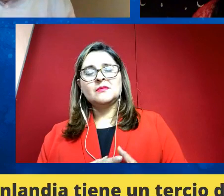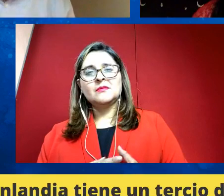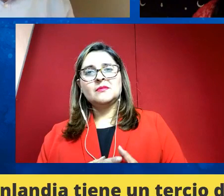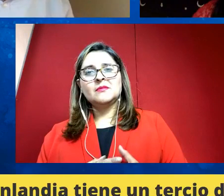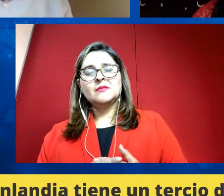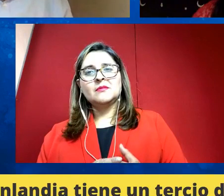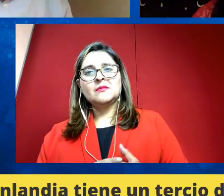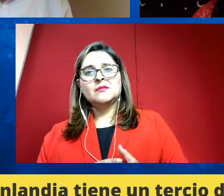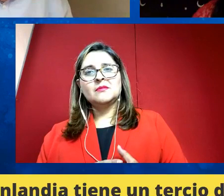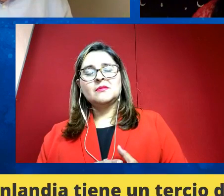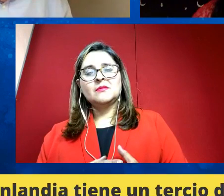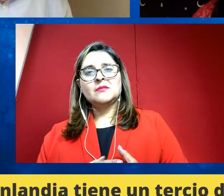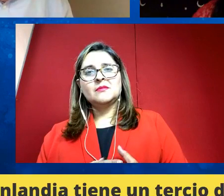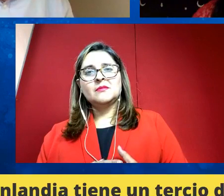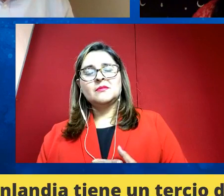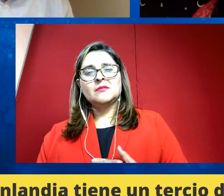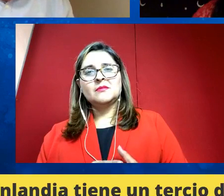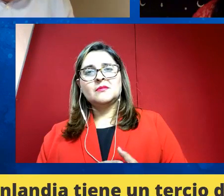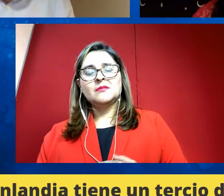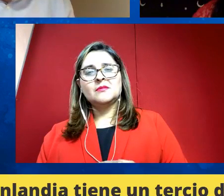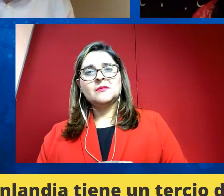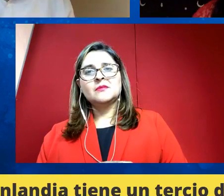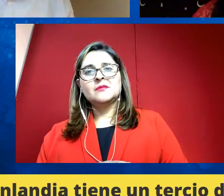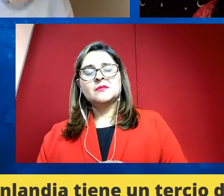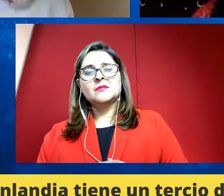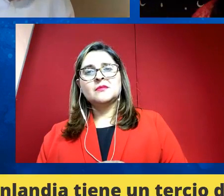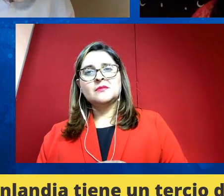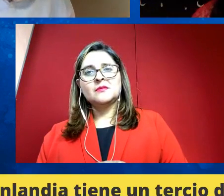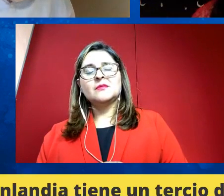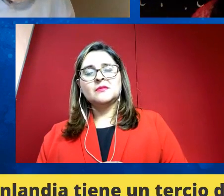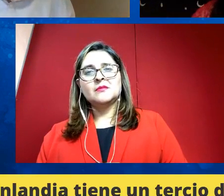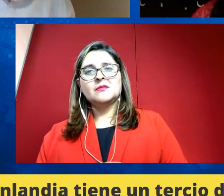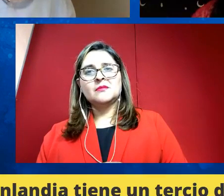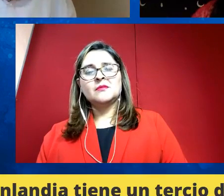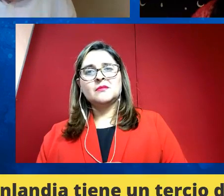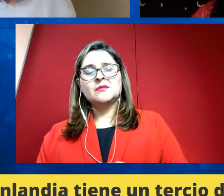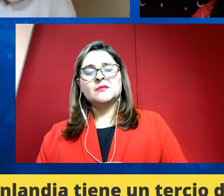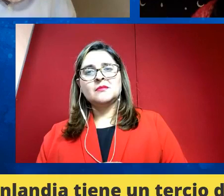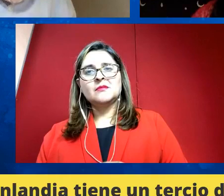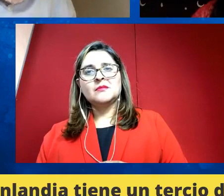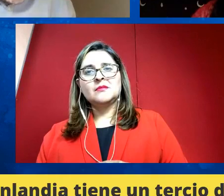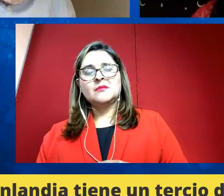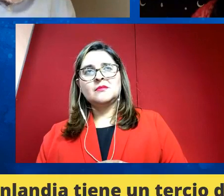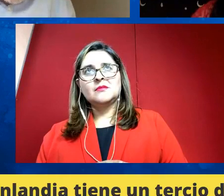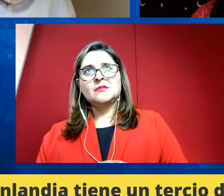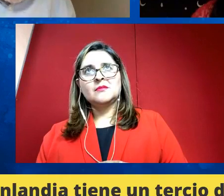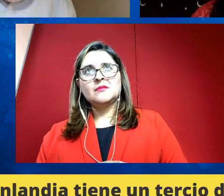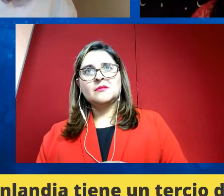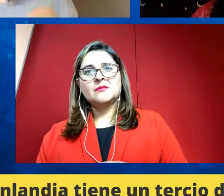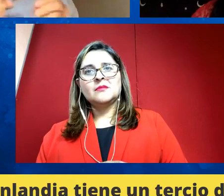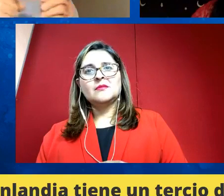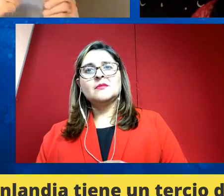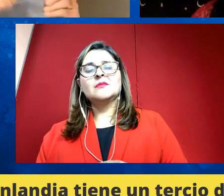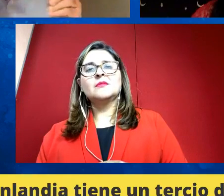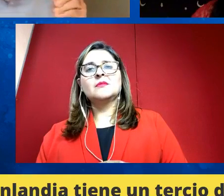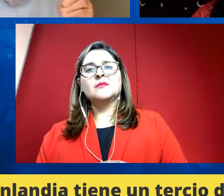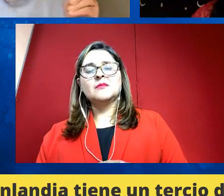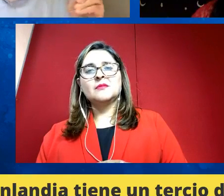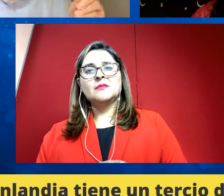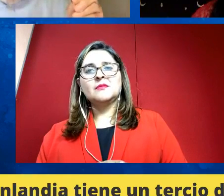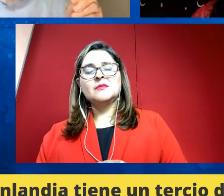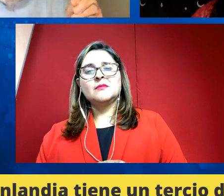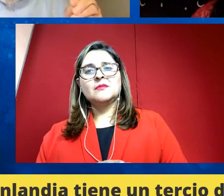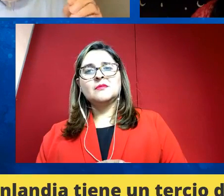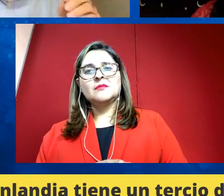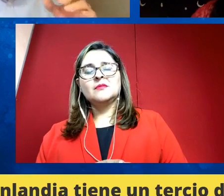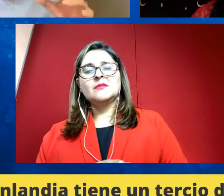9% el presupuesto para la ciencia. Chile tiene que aumentar el presupuesto en un 20% anual durante por lo menos